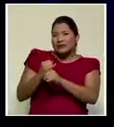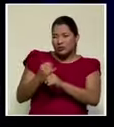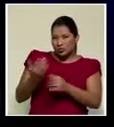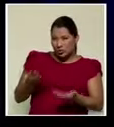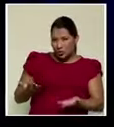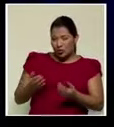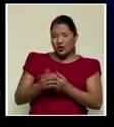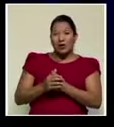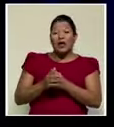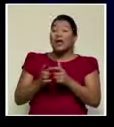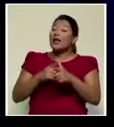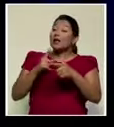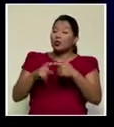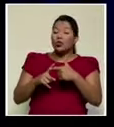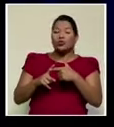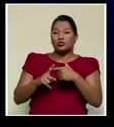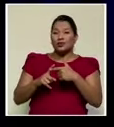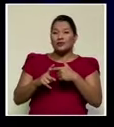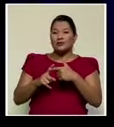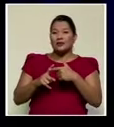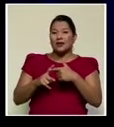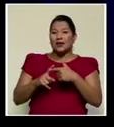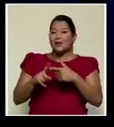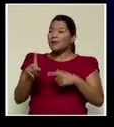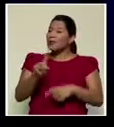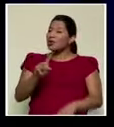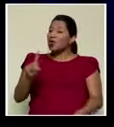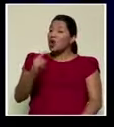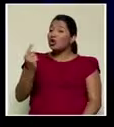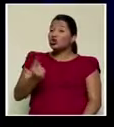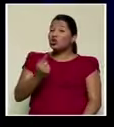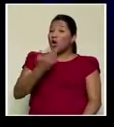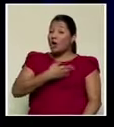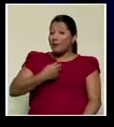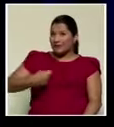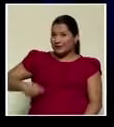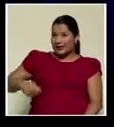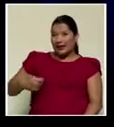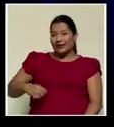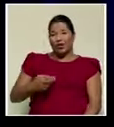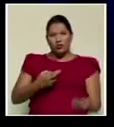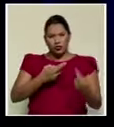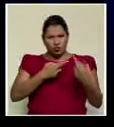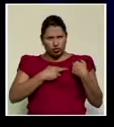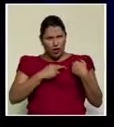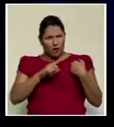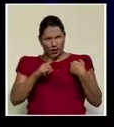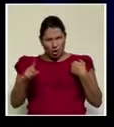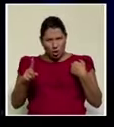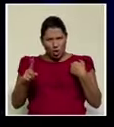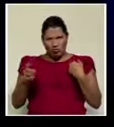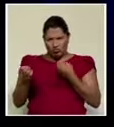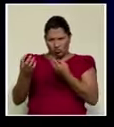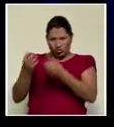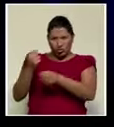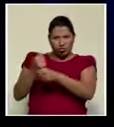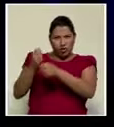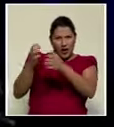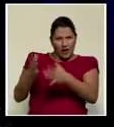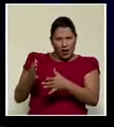Elecciones, que hace pensar que efectivamente no es solamente el presidente que lo lleva a cabo. Hay todo un funcionariado, hay toda una experiencia, hay todo